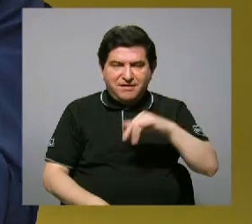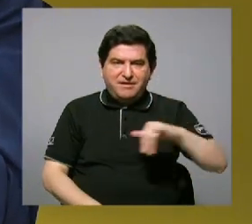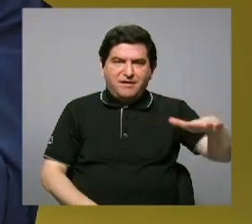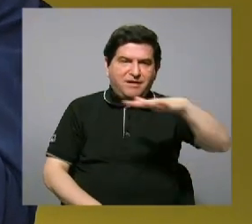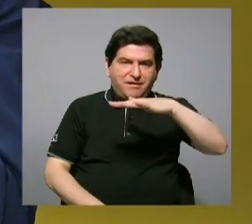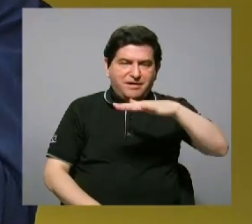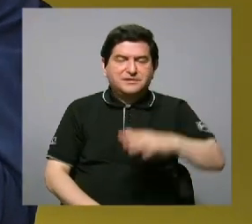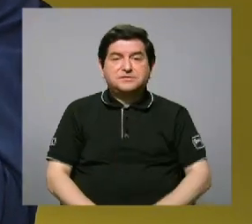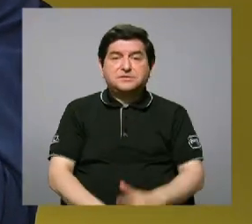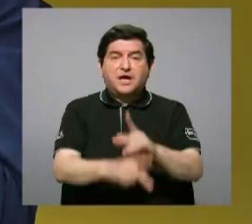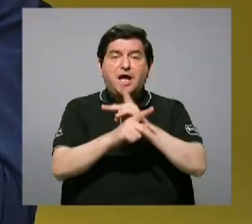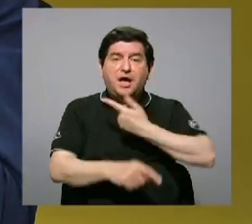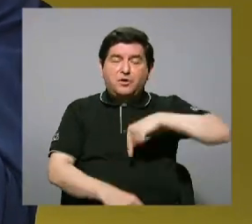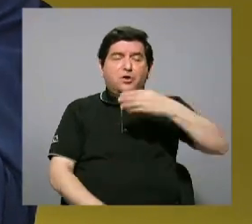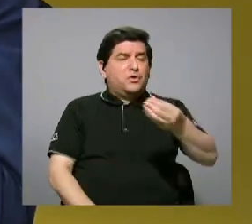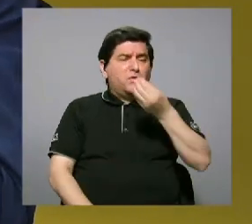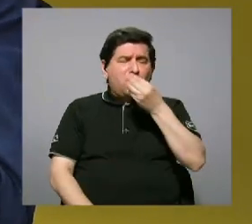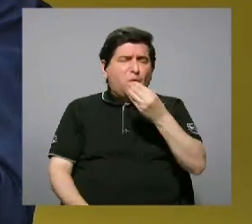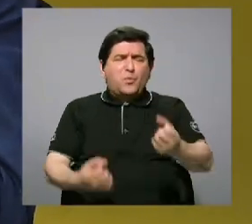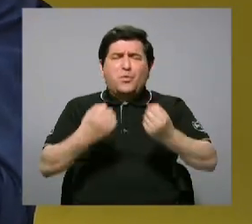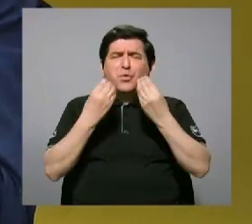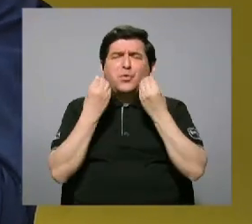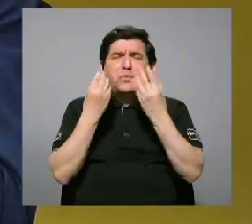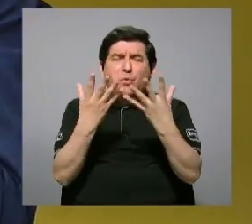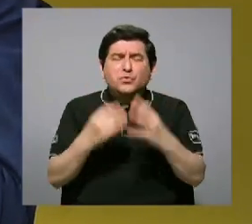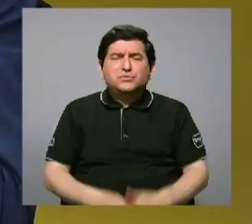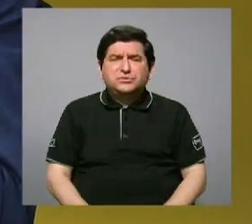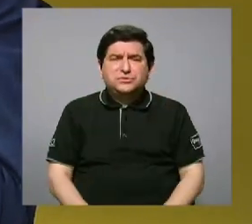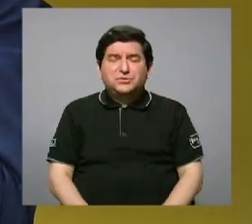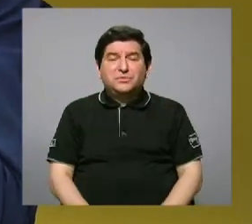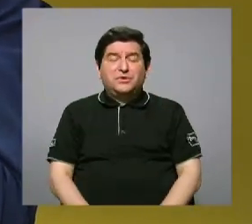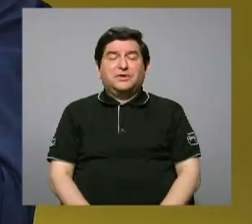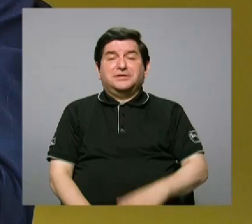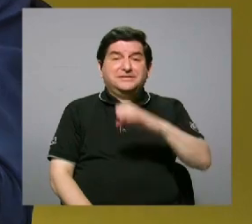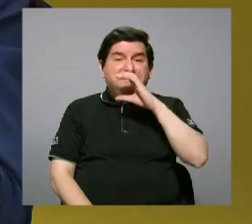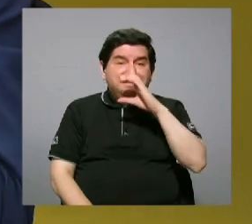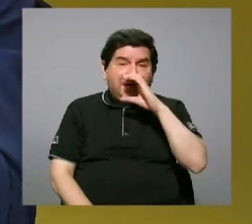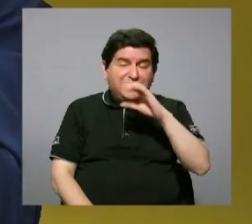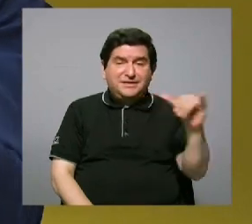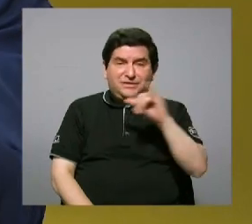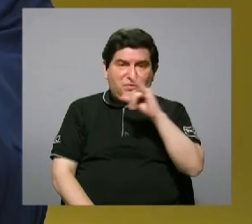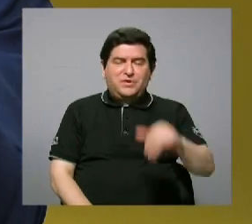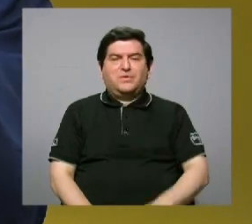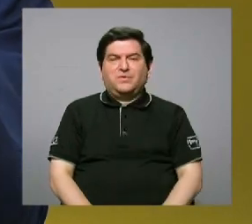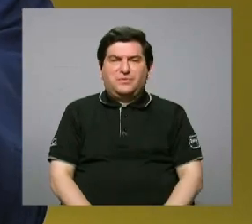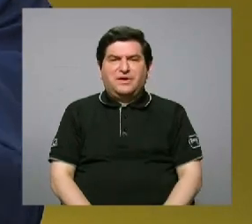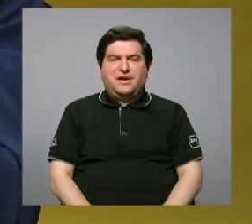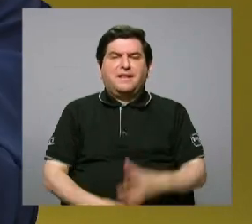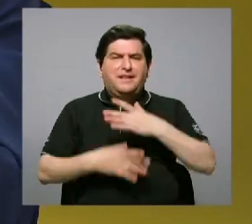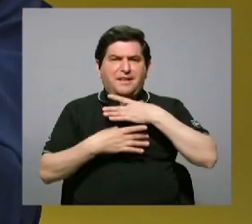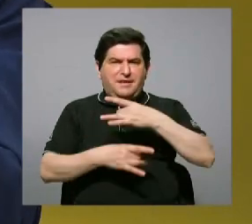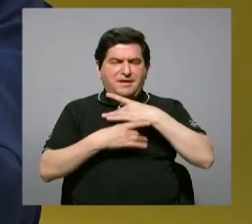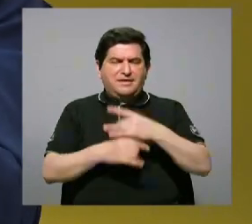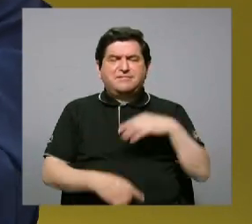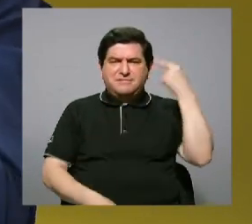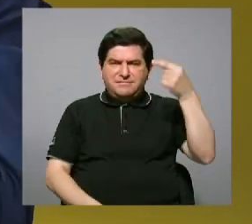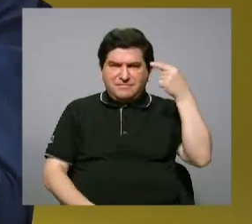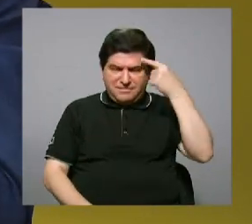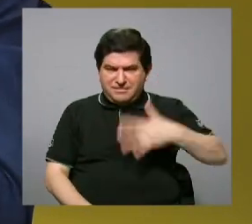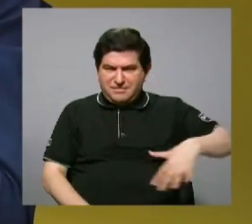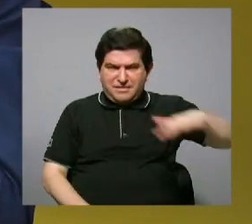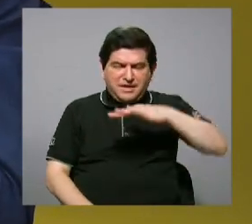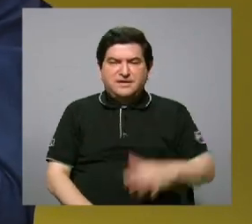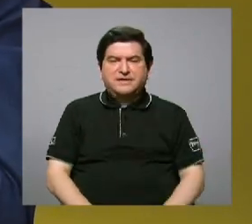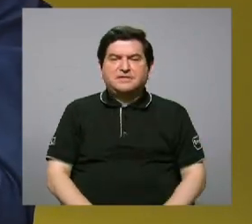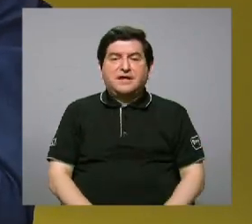nos protegen de que no comamos demasiado chicharrones, también debería interesarle al Estado que